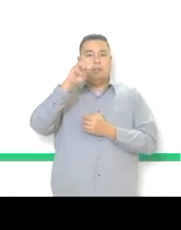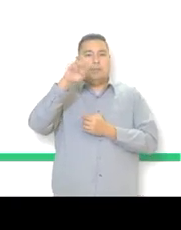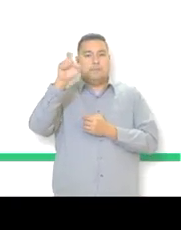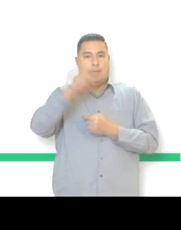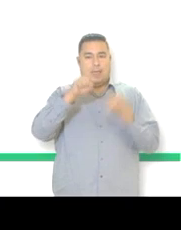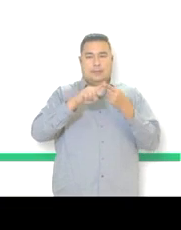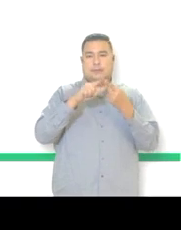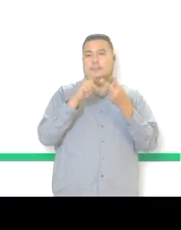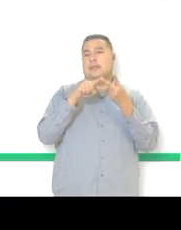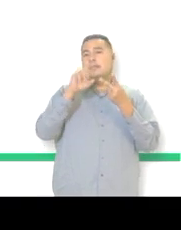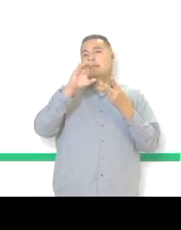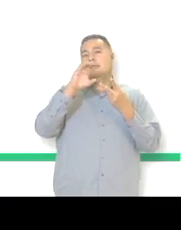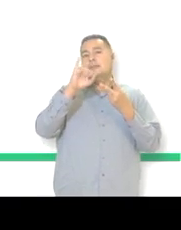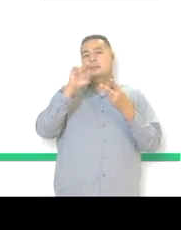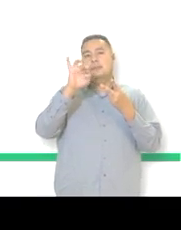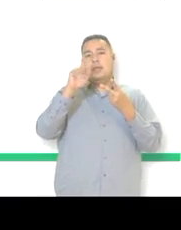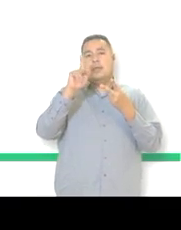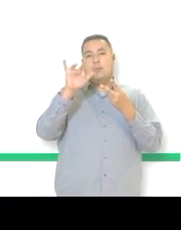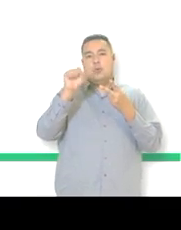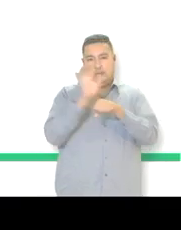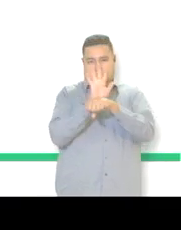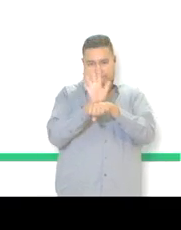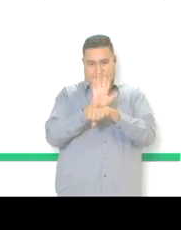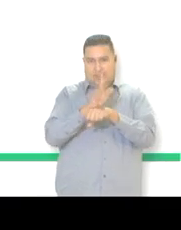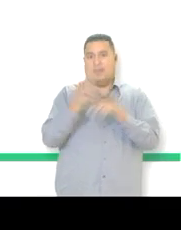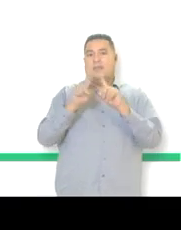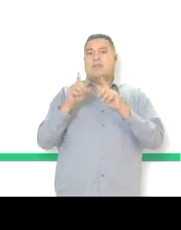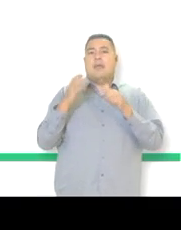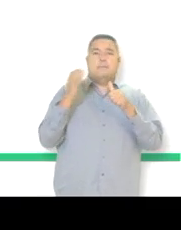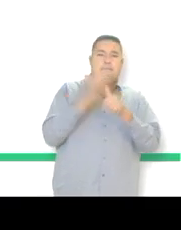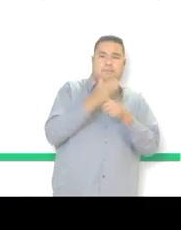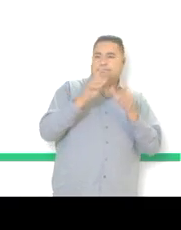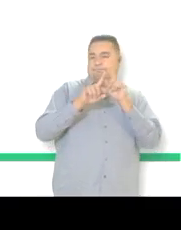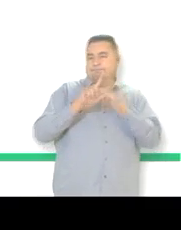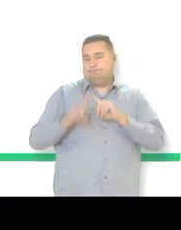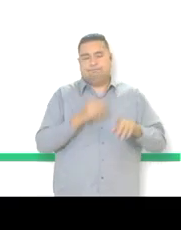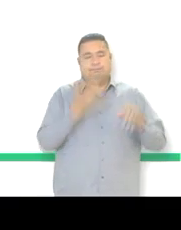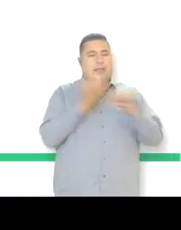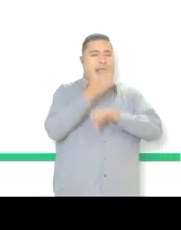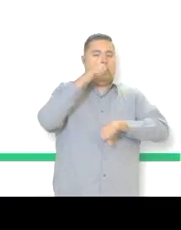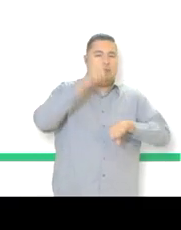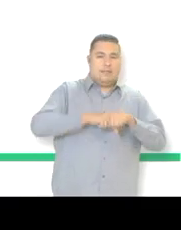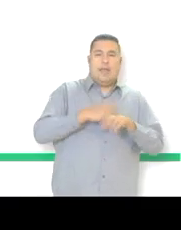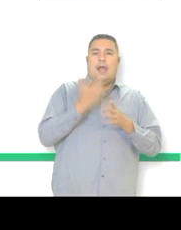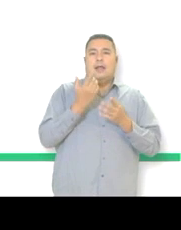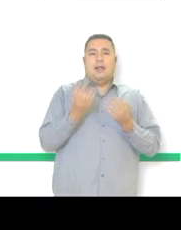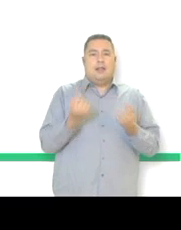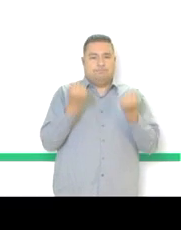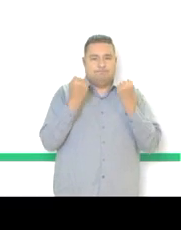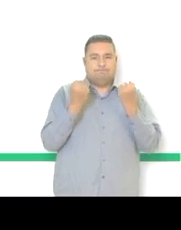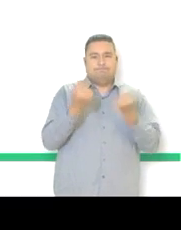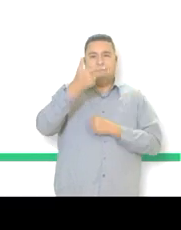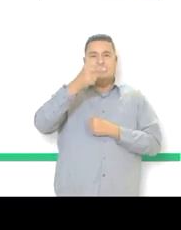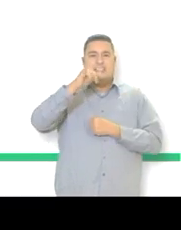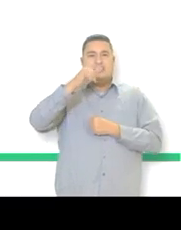Cinépolis, como casinos, como la Asociación de Gimnasios, tanto estatal como la nacional, a través